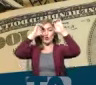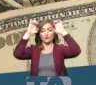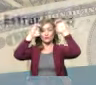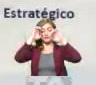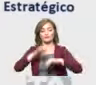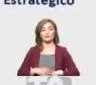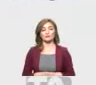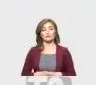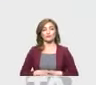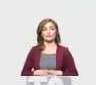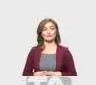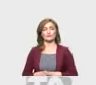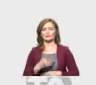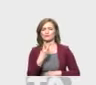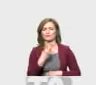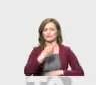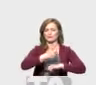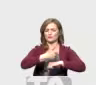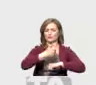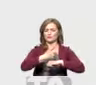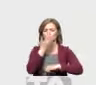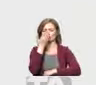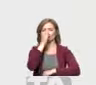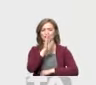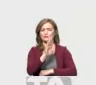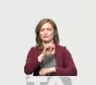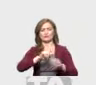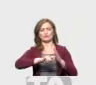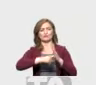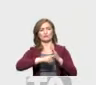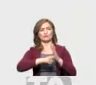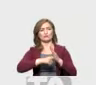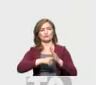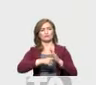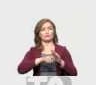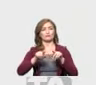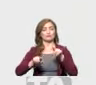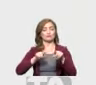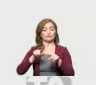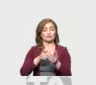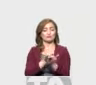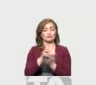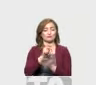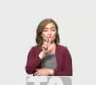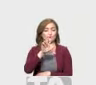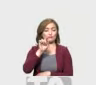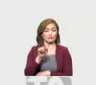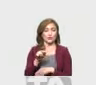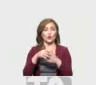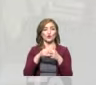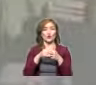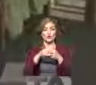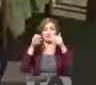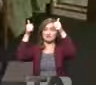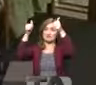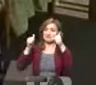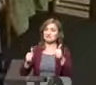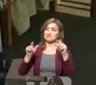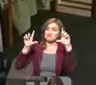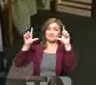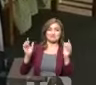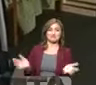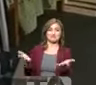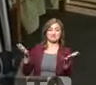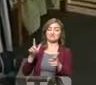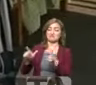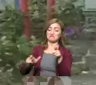Estratégico. Las 12 autoridades que en su momento respondieron ante la Contraloría, entre otras cosas, que se gastó 35 mil dólares en gigantografía para subir el